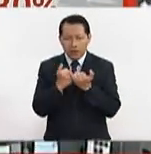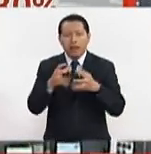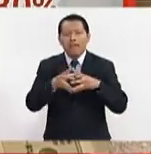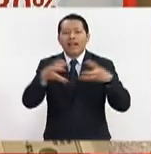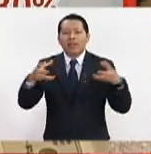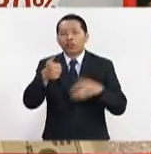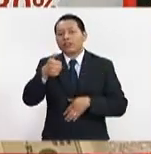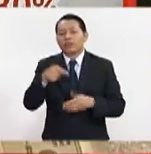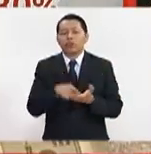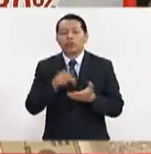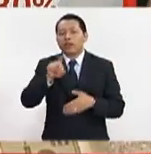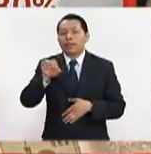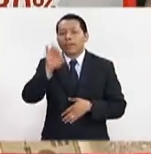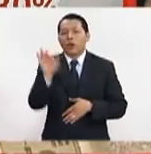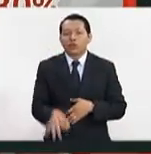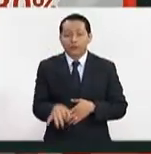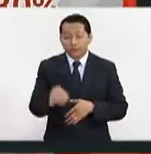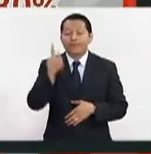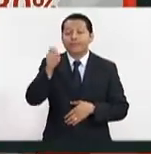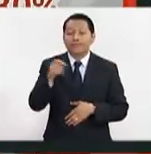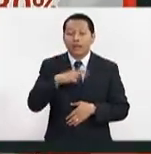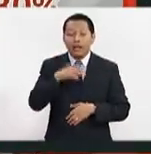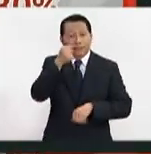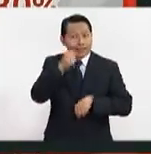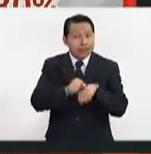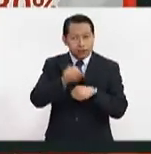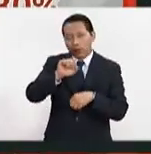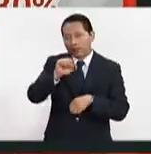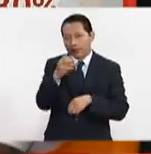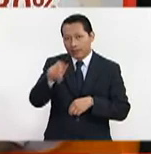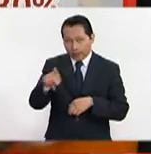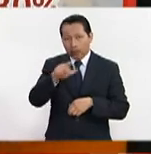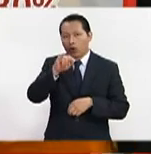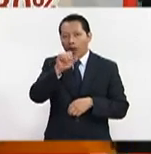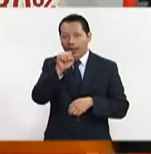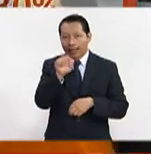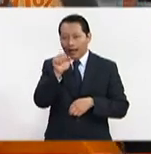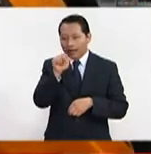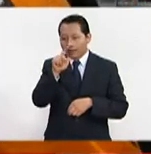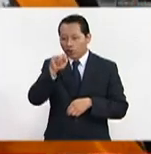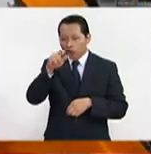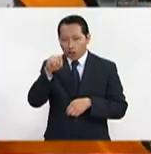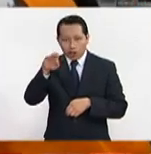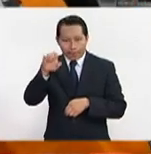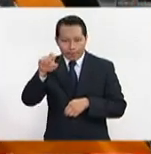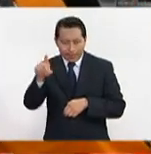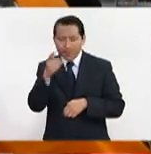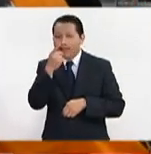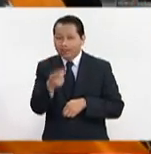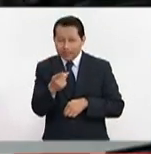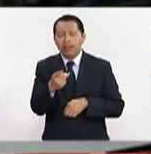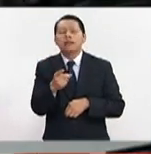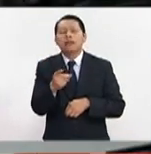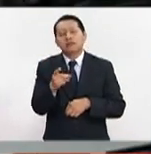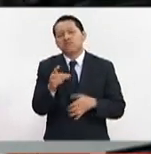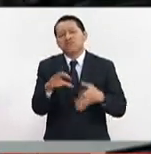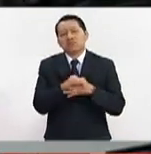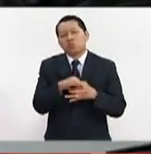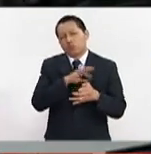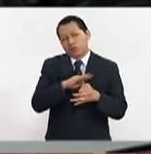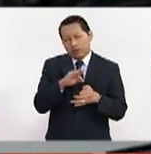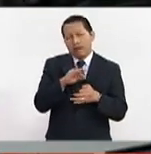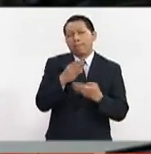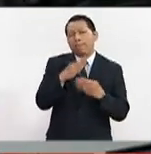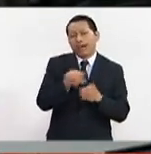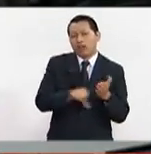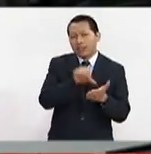de 6.30%. Al respecto, el secretario de Hacienda, José Antonio Meade, dijo que dichos resultados están en línea con las estimaciones del